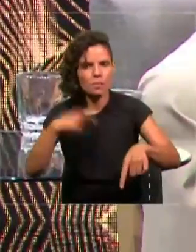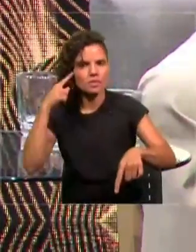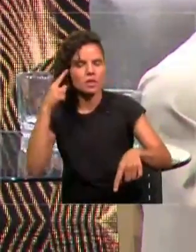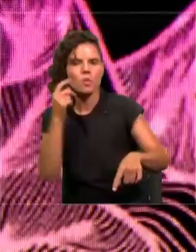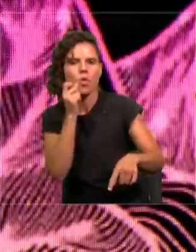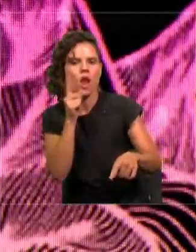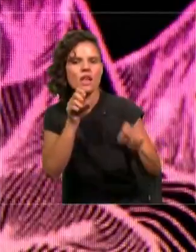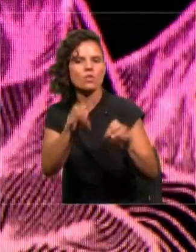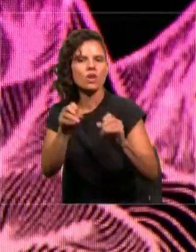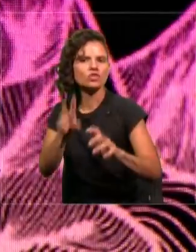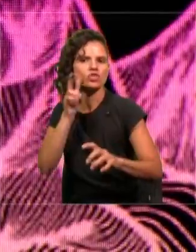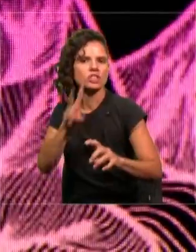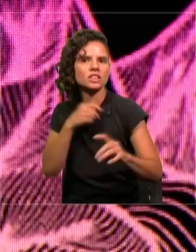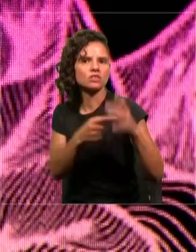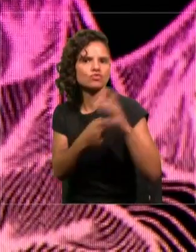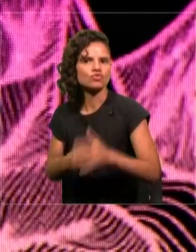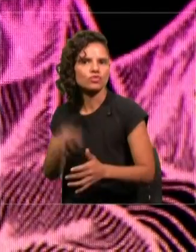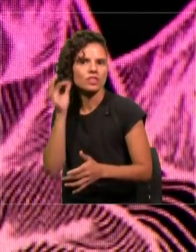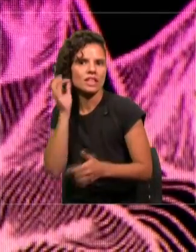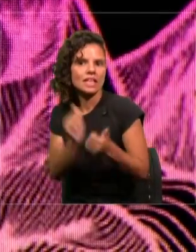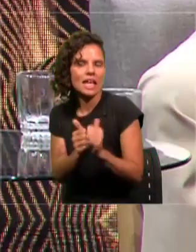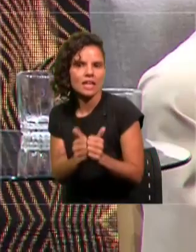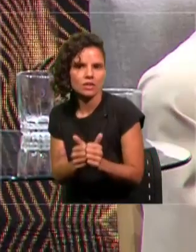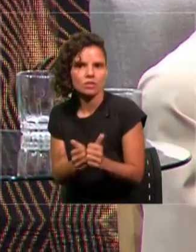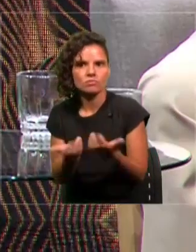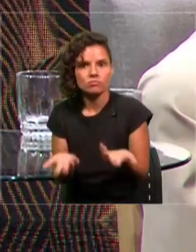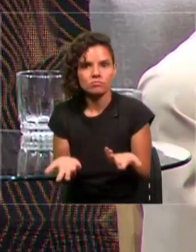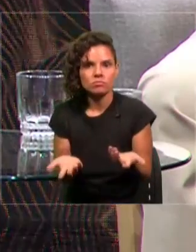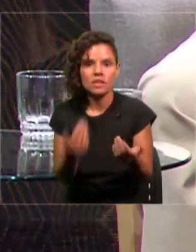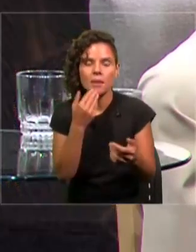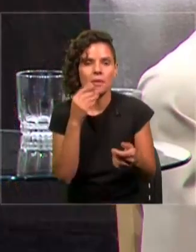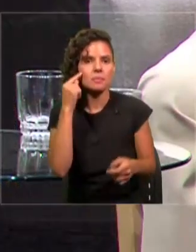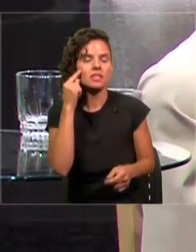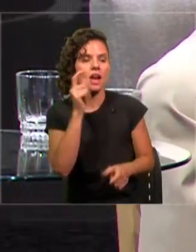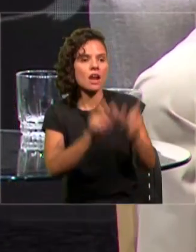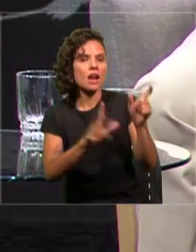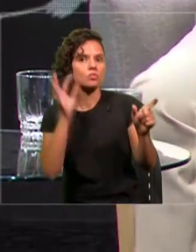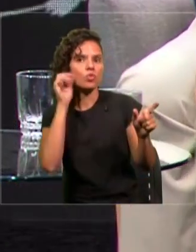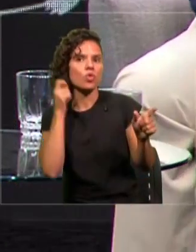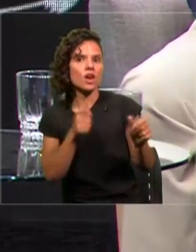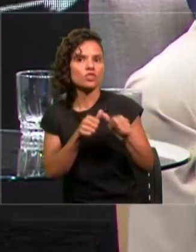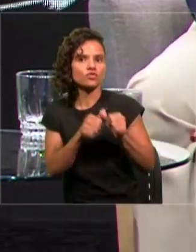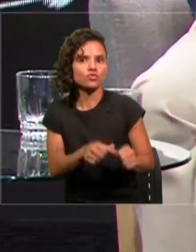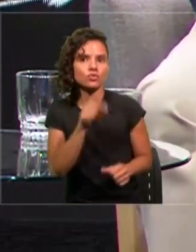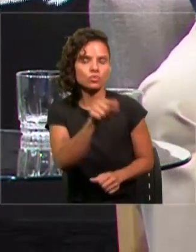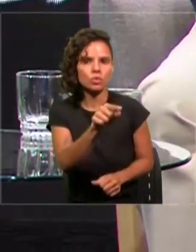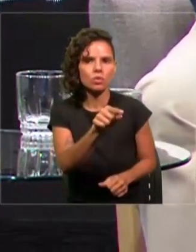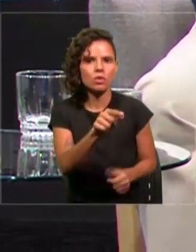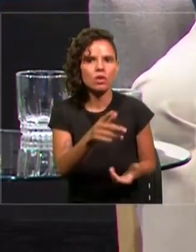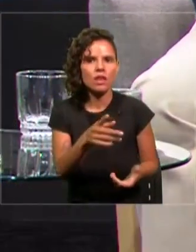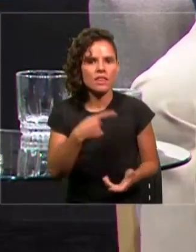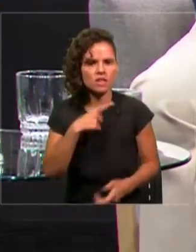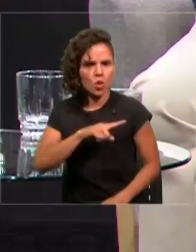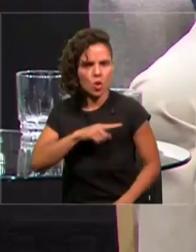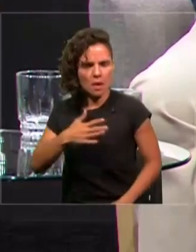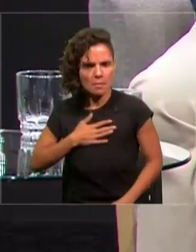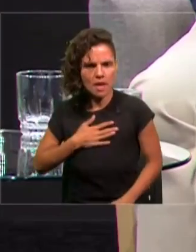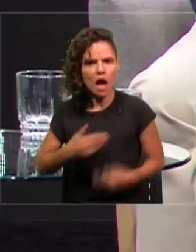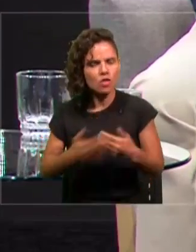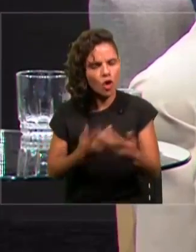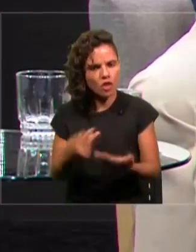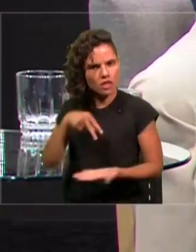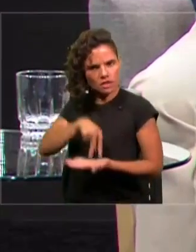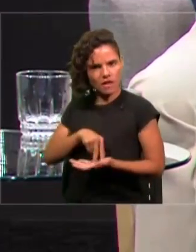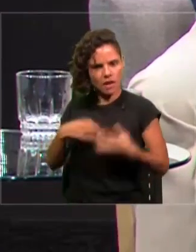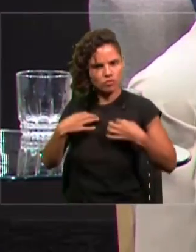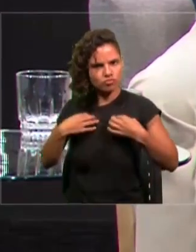sexista. Si no hubiera sido por las tesis, no hubiéramos vuelto a repetir o algunas a admitir la culpa no era mía, ni dónde estaba, ni cómo